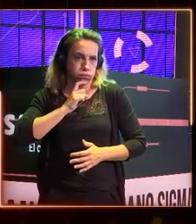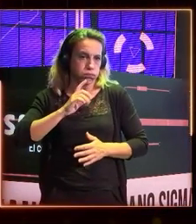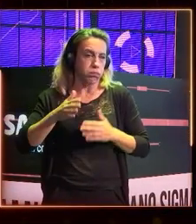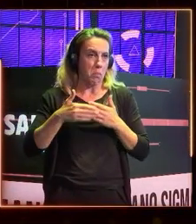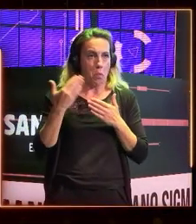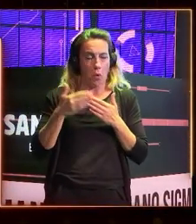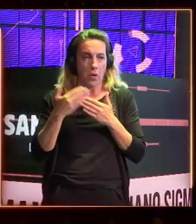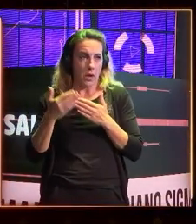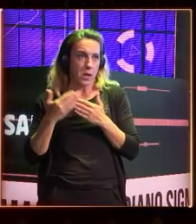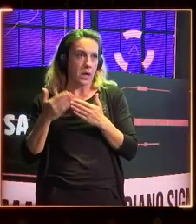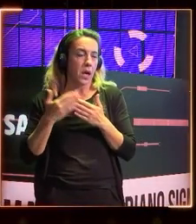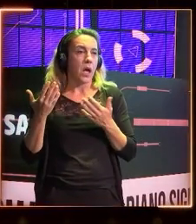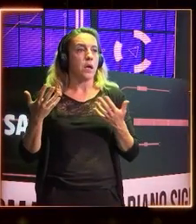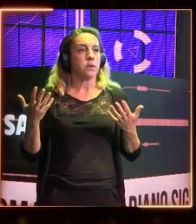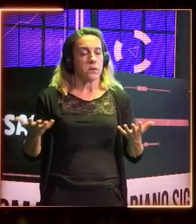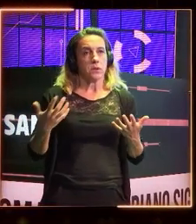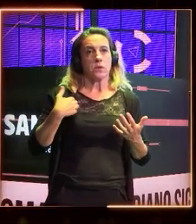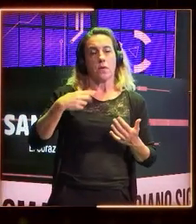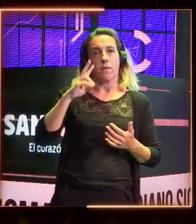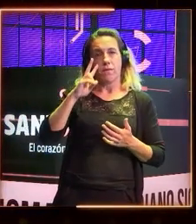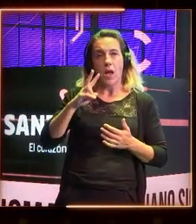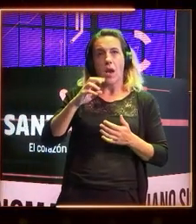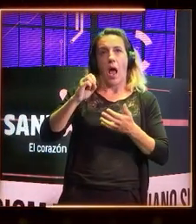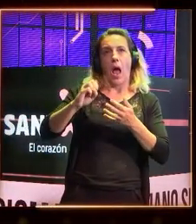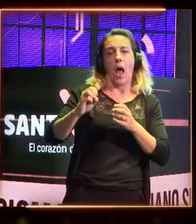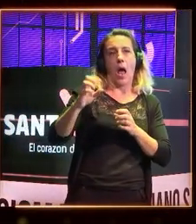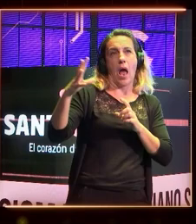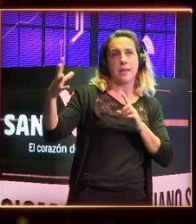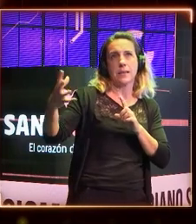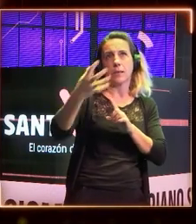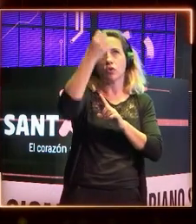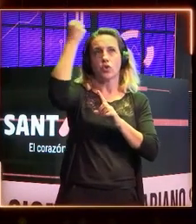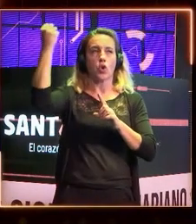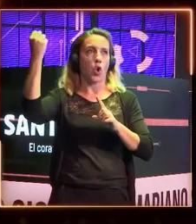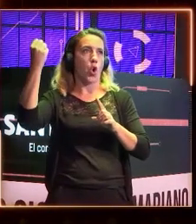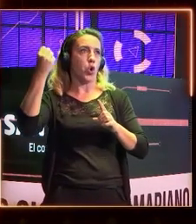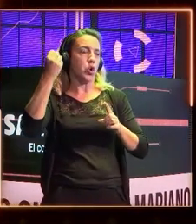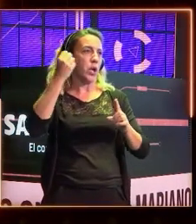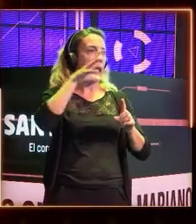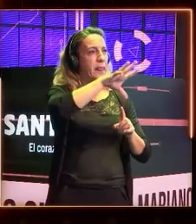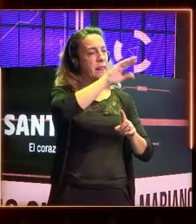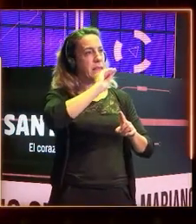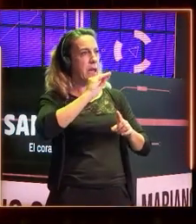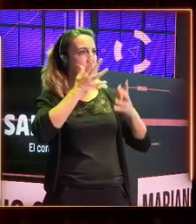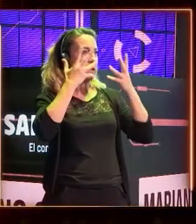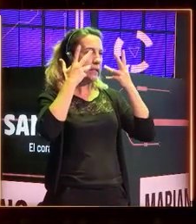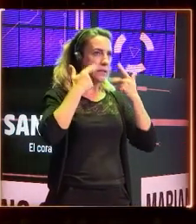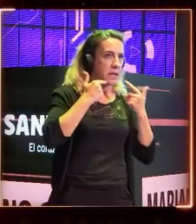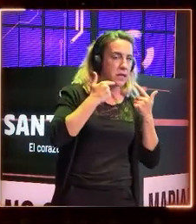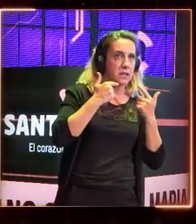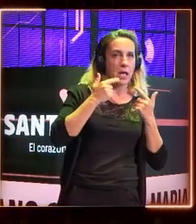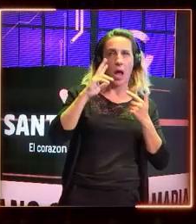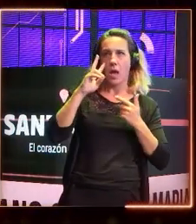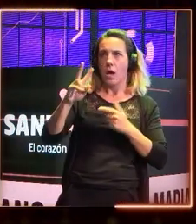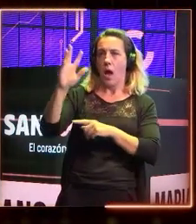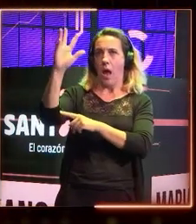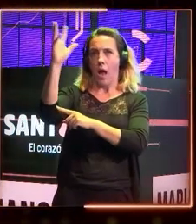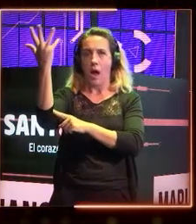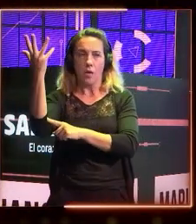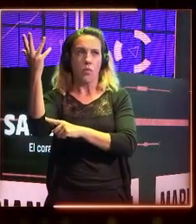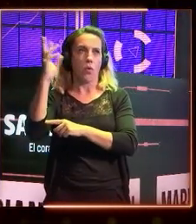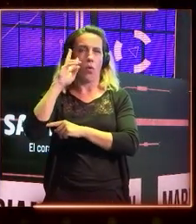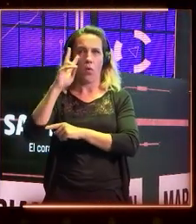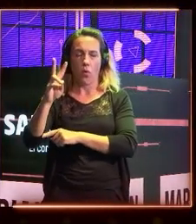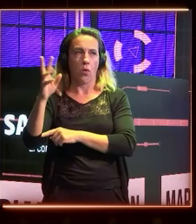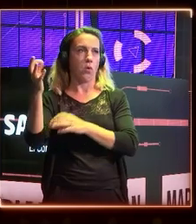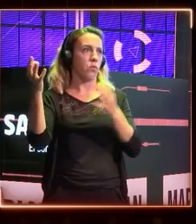poder detectar algo identificar la abstracción entender la tristeza entender que tú eres Carlos entender que eso es un árbol entre las muchas formas que